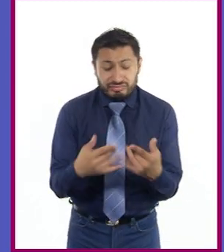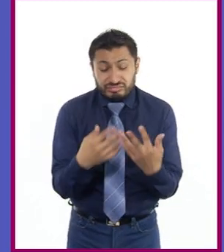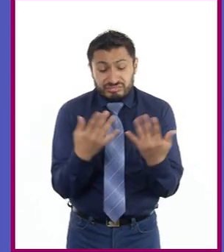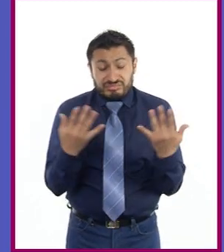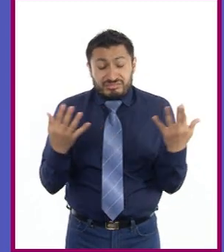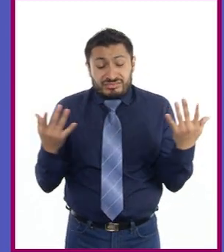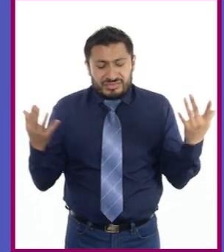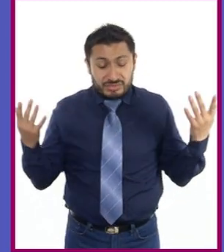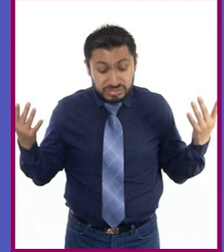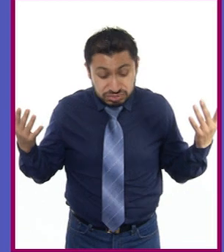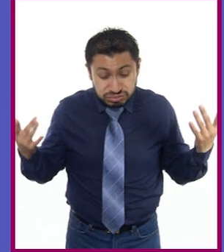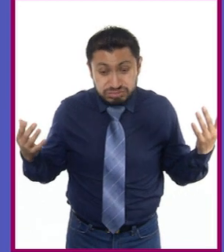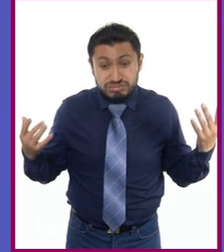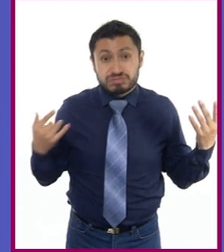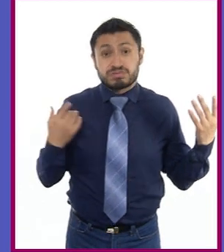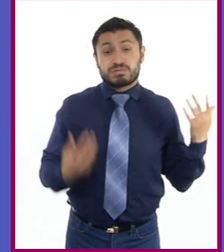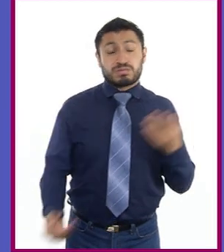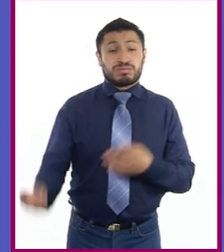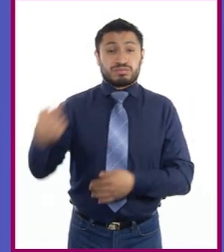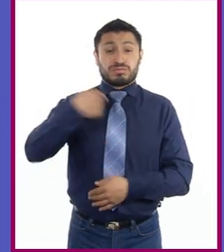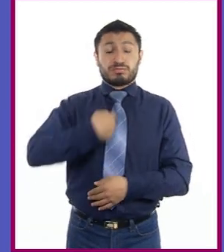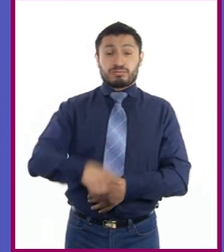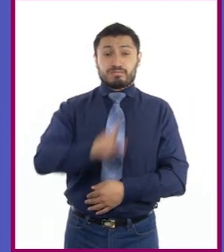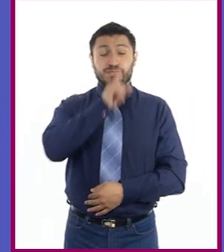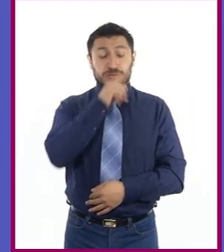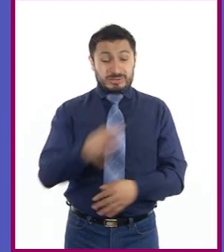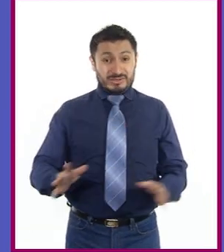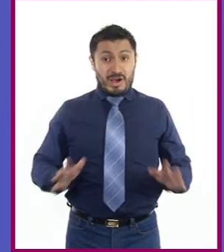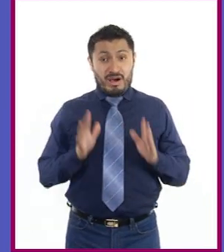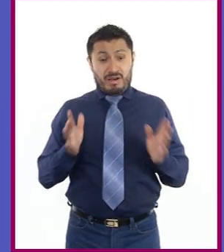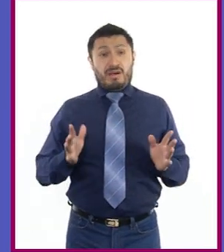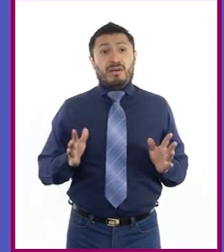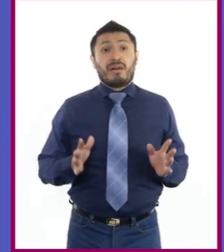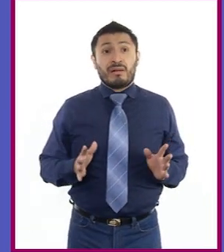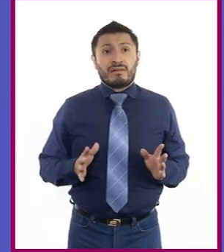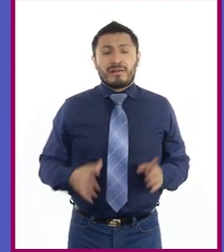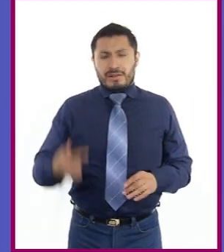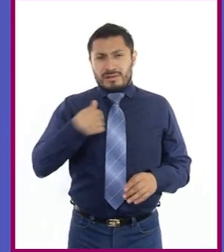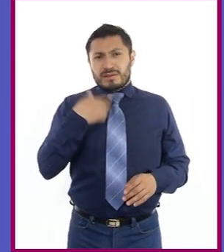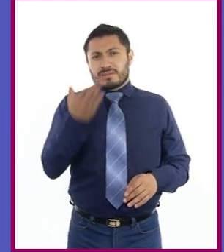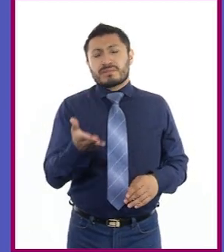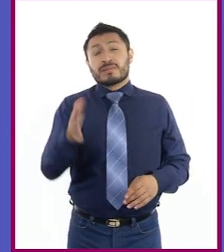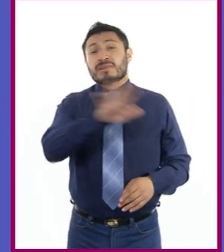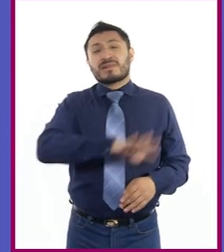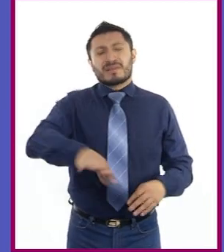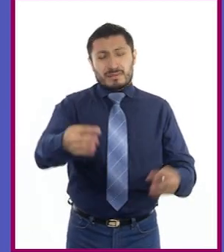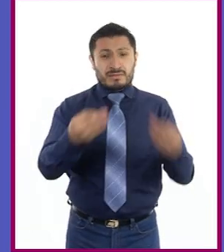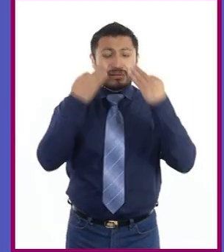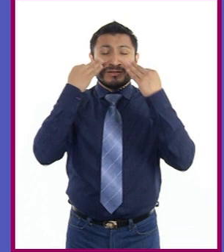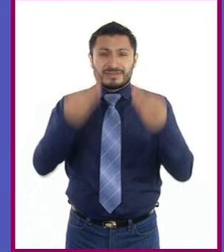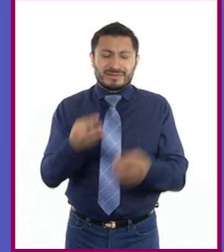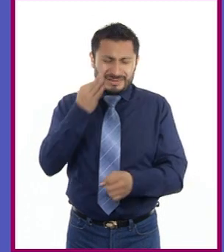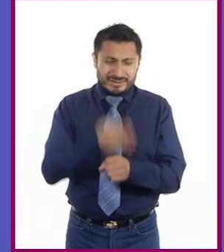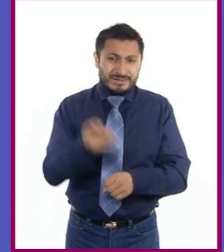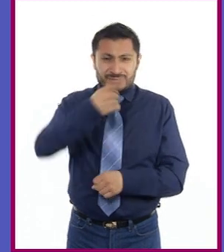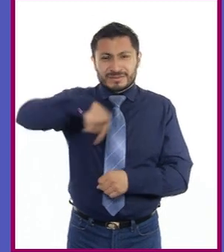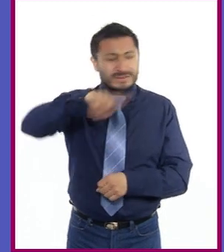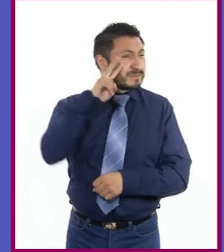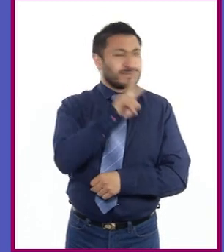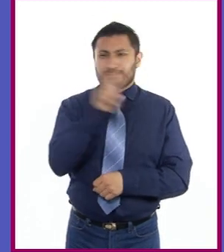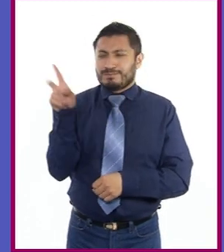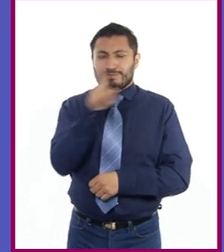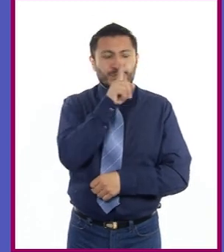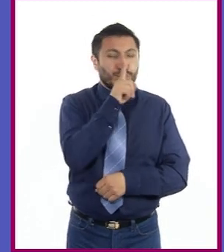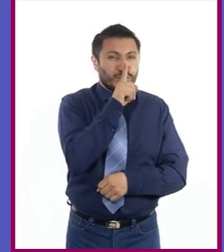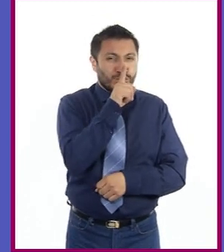entrañas, me impusiera silencio. Yo os pido a todos que, así como hasta ahora habéis callado a los demás lo